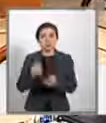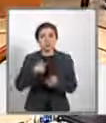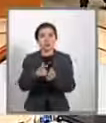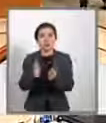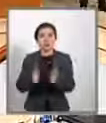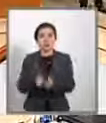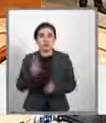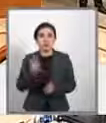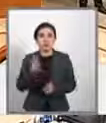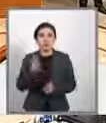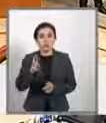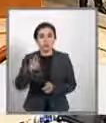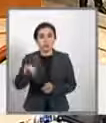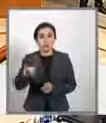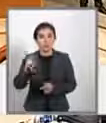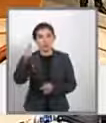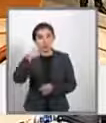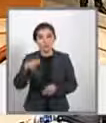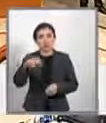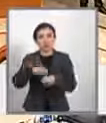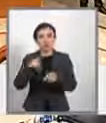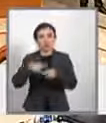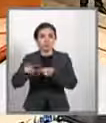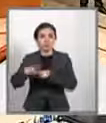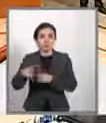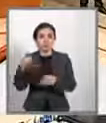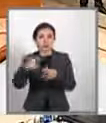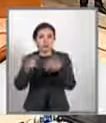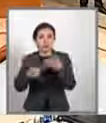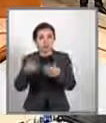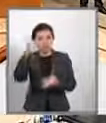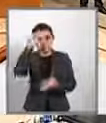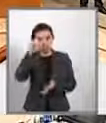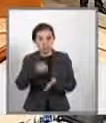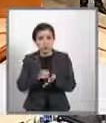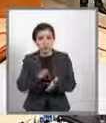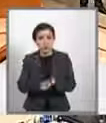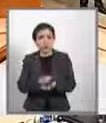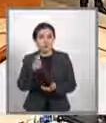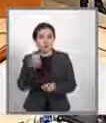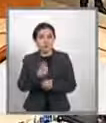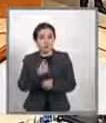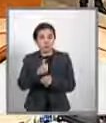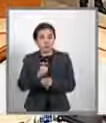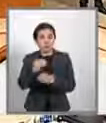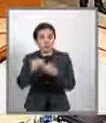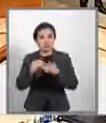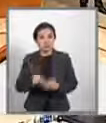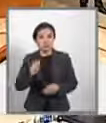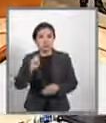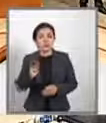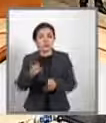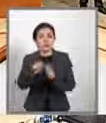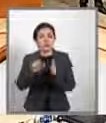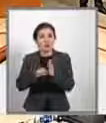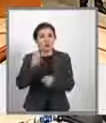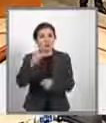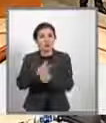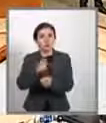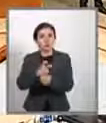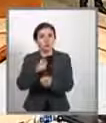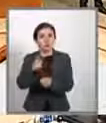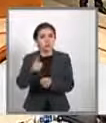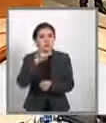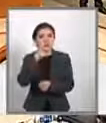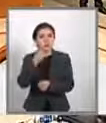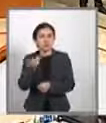presentar diversas reservas al dictamen en discusión bajo la siguiente argumentación. La primera reserva es el artículo 2, donde viene